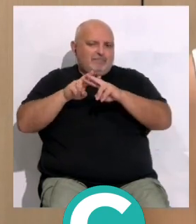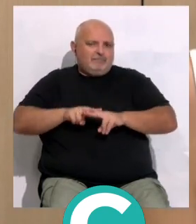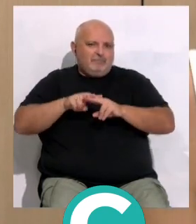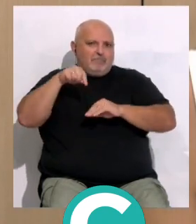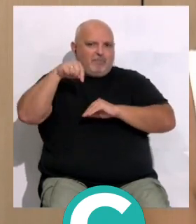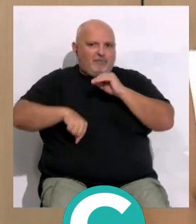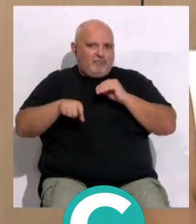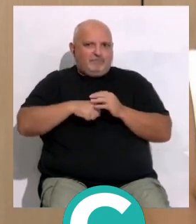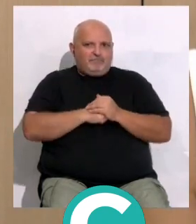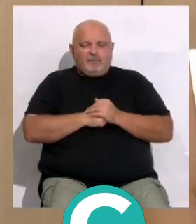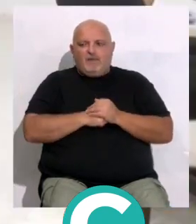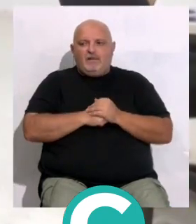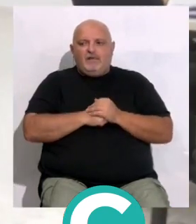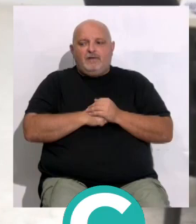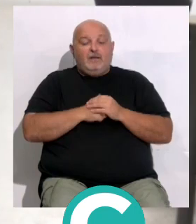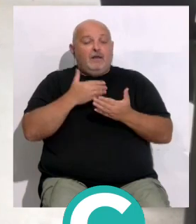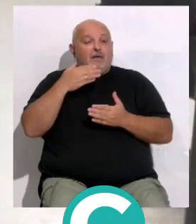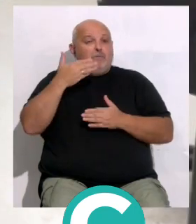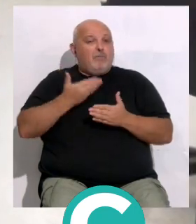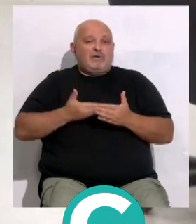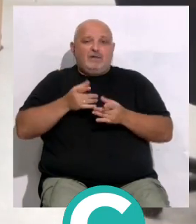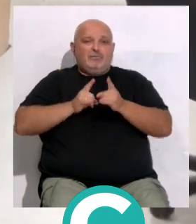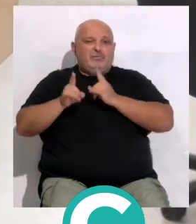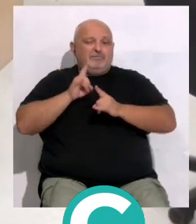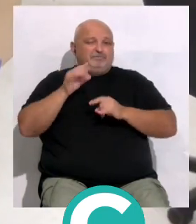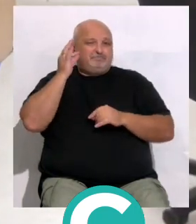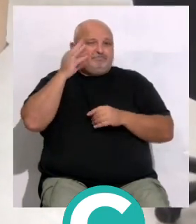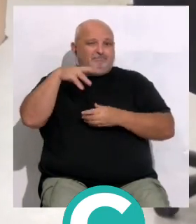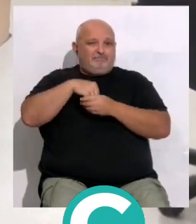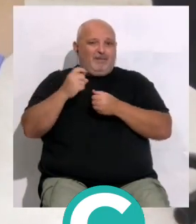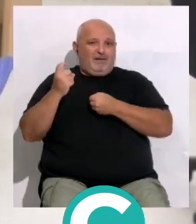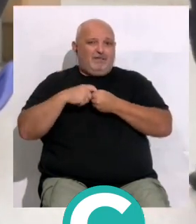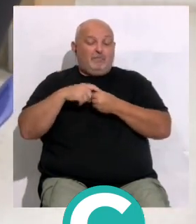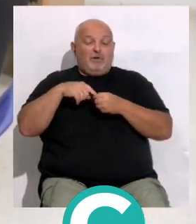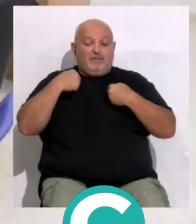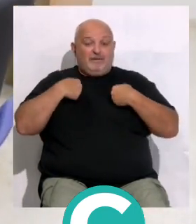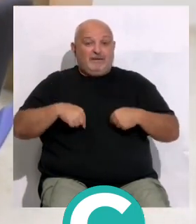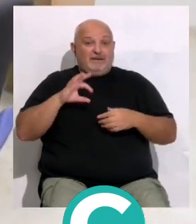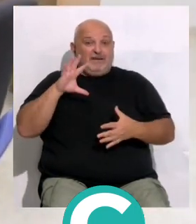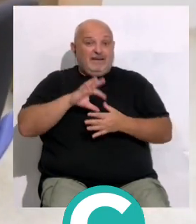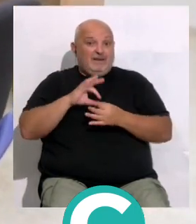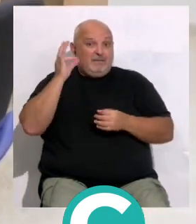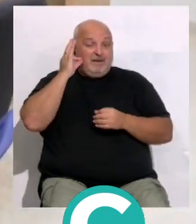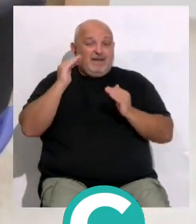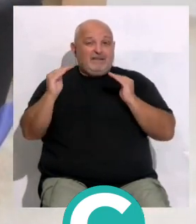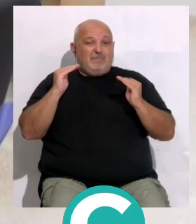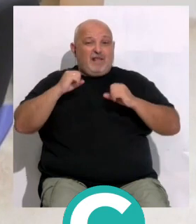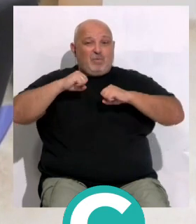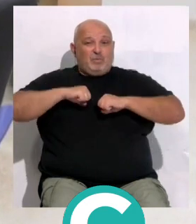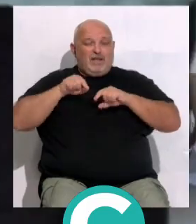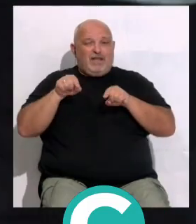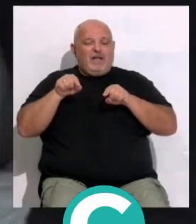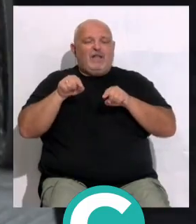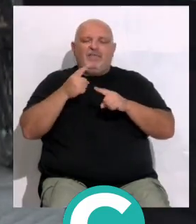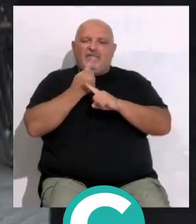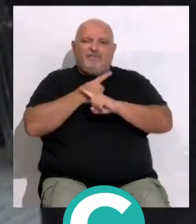en ese plan de intervención. Es importante la captación de mujeres porque su metabolismo y los cambios endocrinos en su etapa adulta son